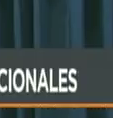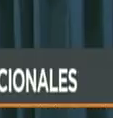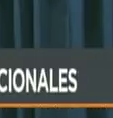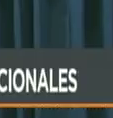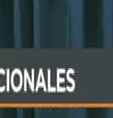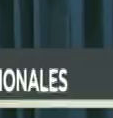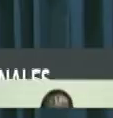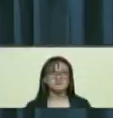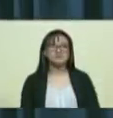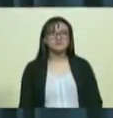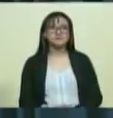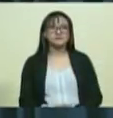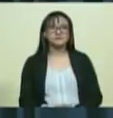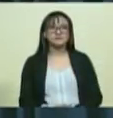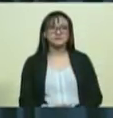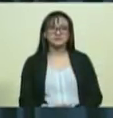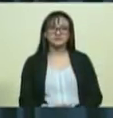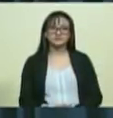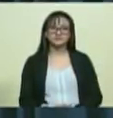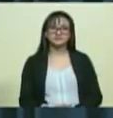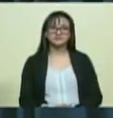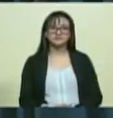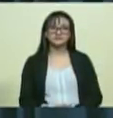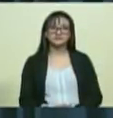usted cree que en casa